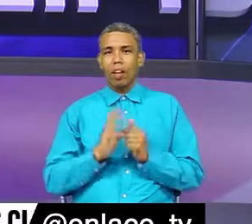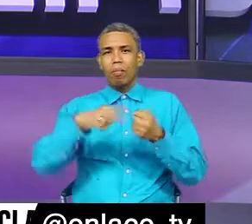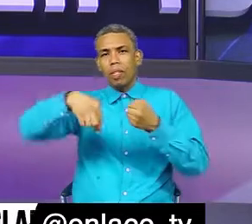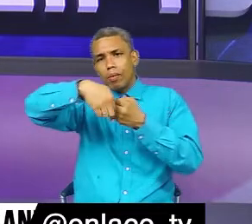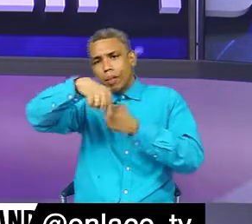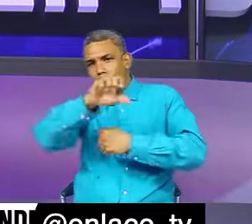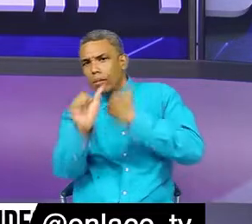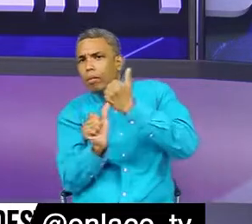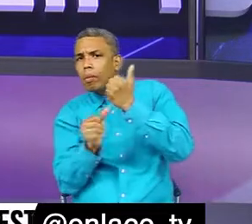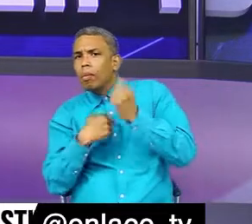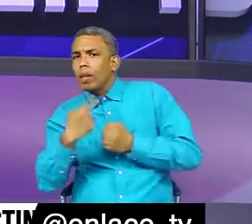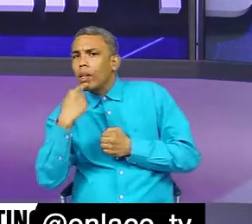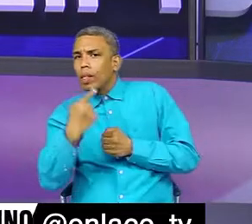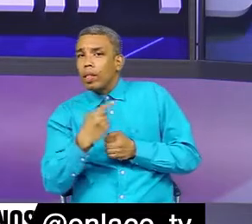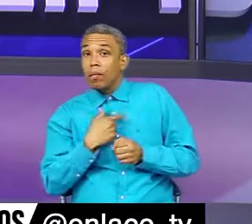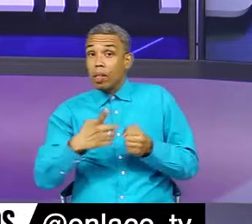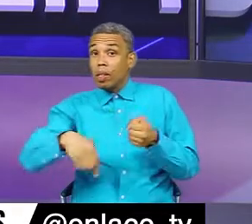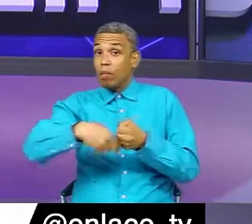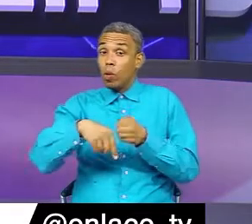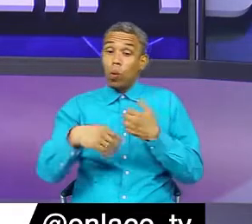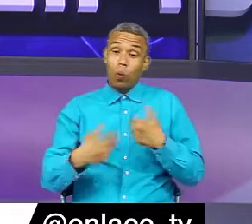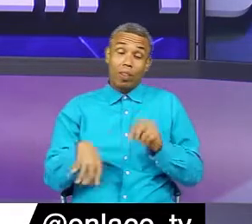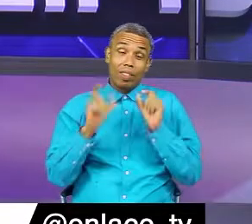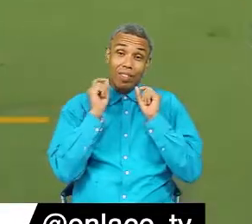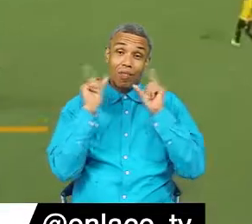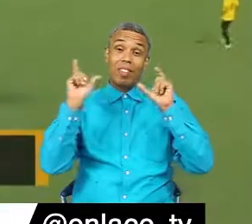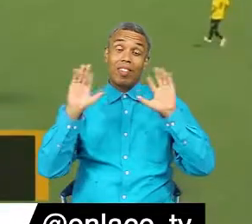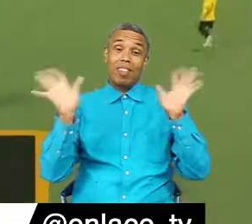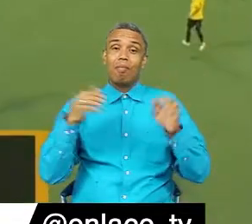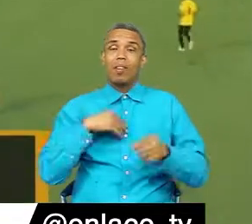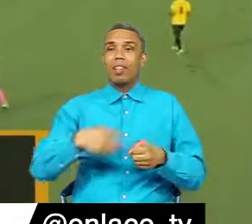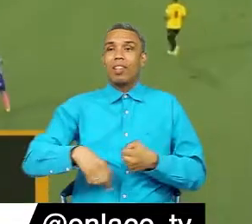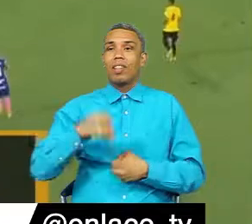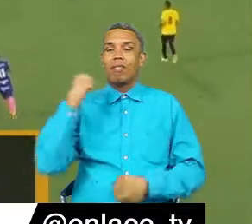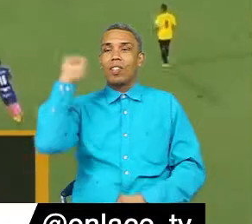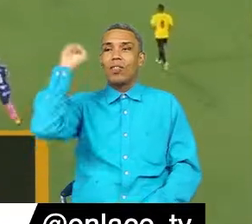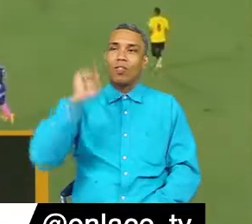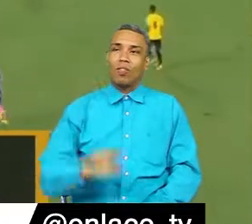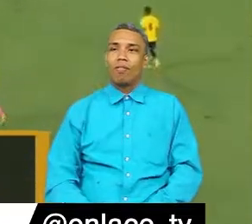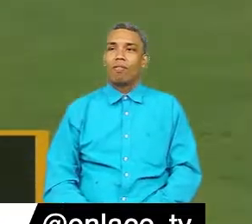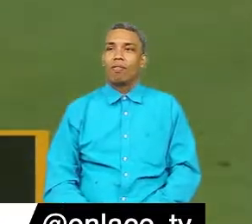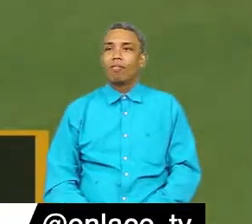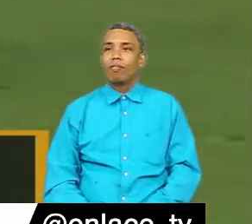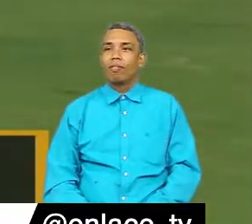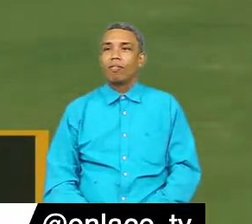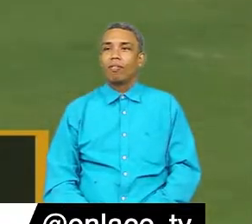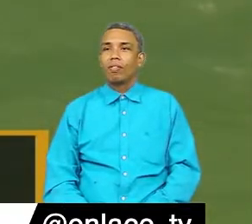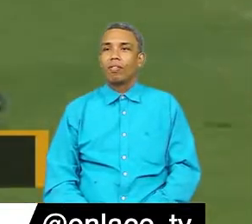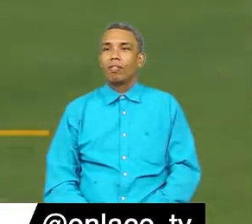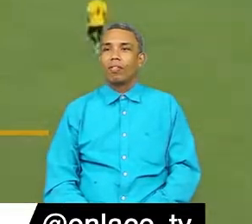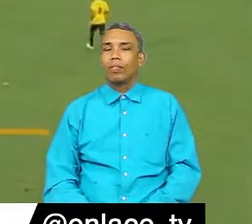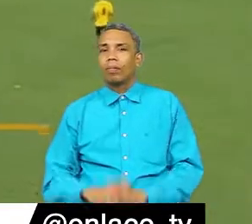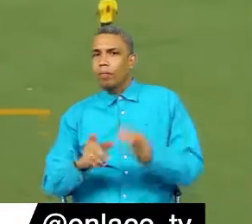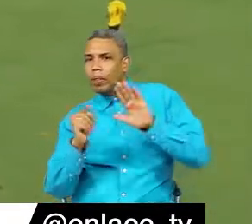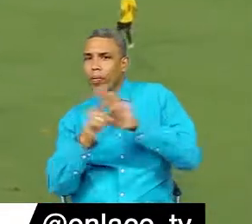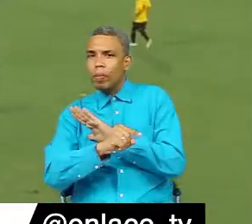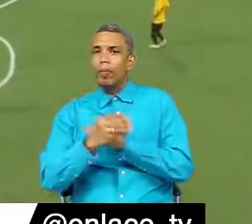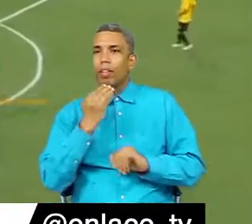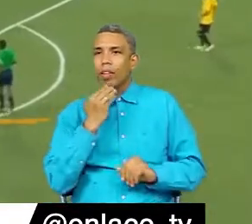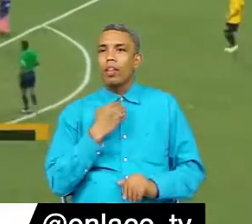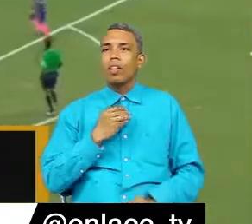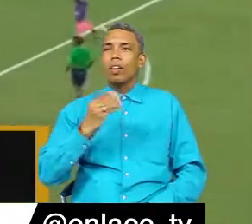aseguró que el fútbol sin duda alguna es de sorpresas. Se acerca Barahona. Cambia sobre derecha. El encargado de abrir el marcador fue